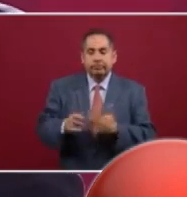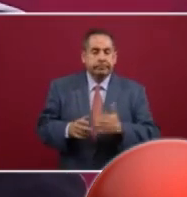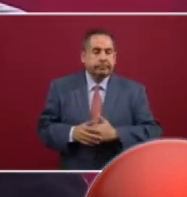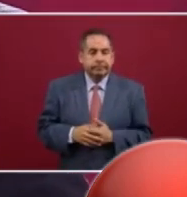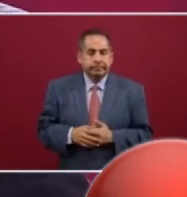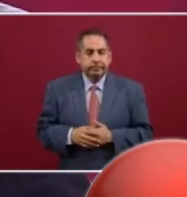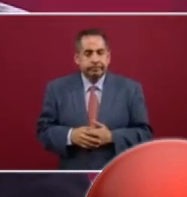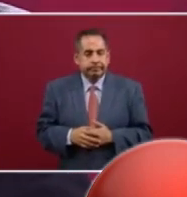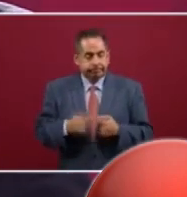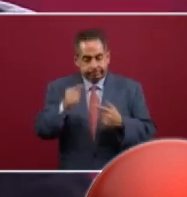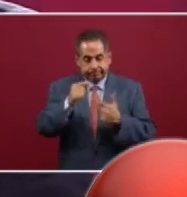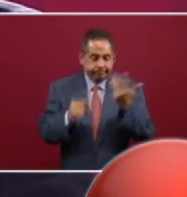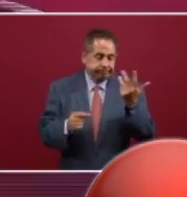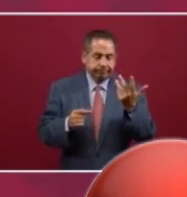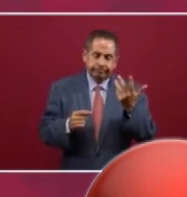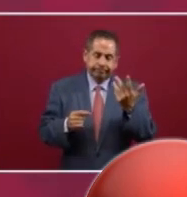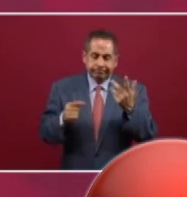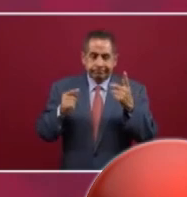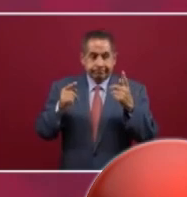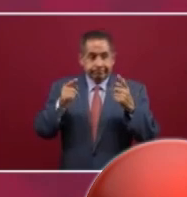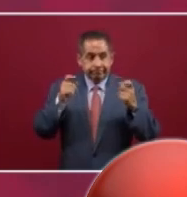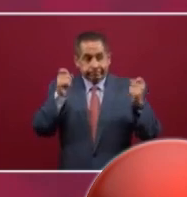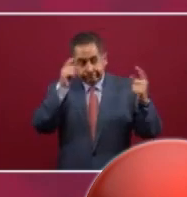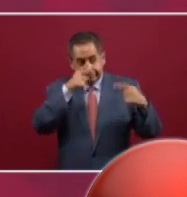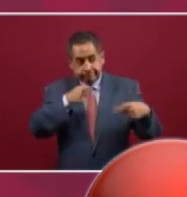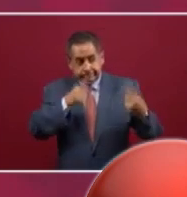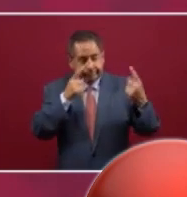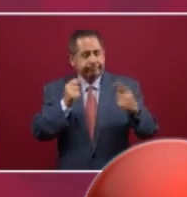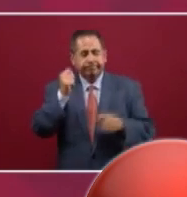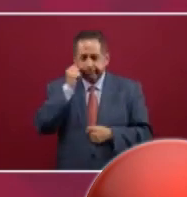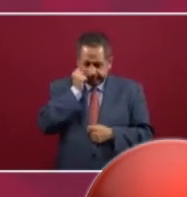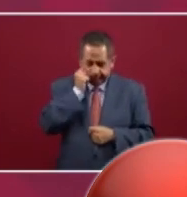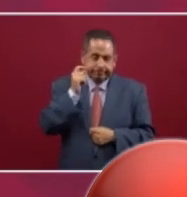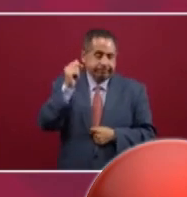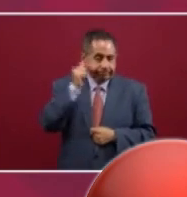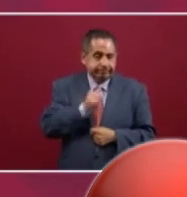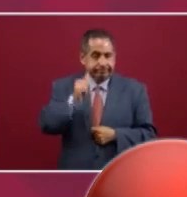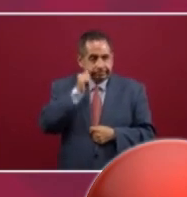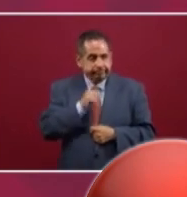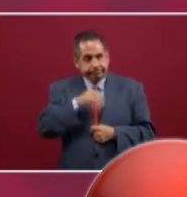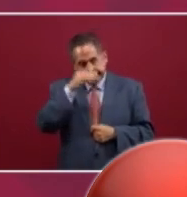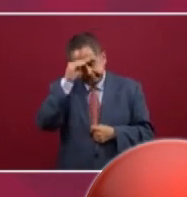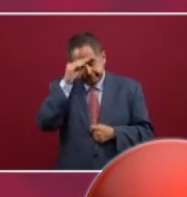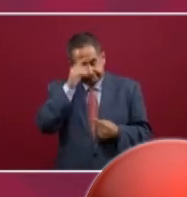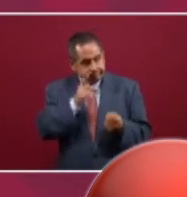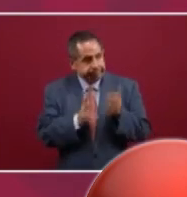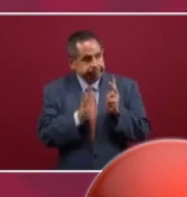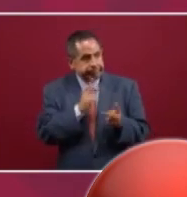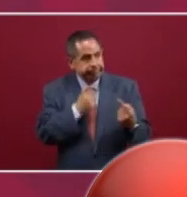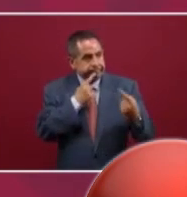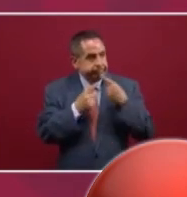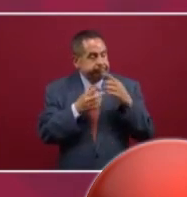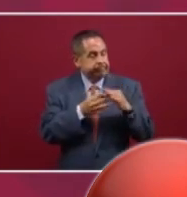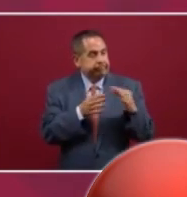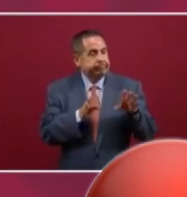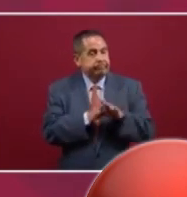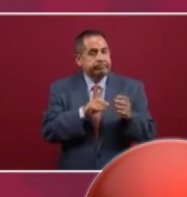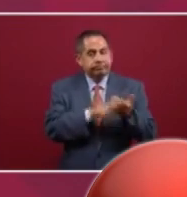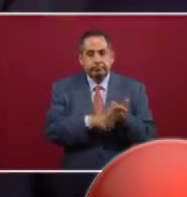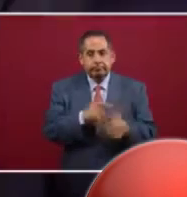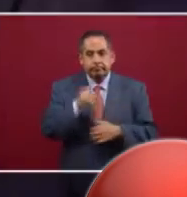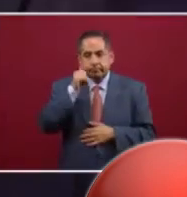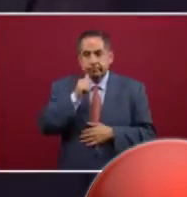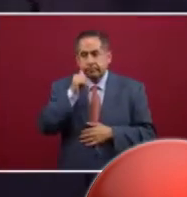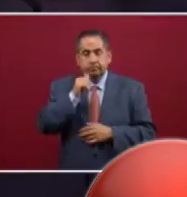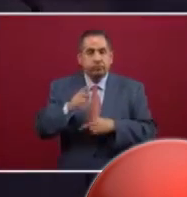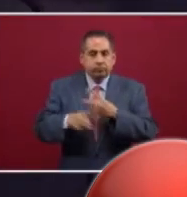los conflictos más delicados. Siempre vamos a optar